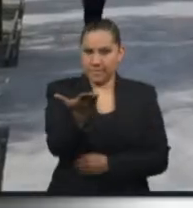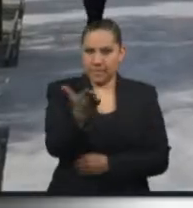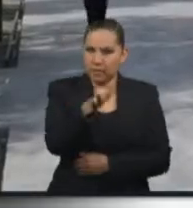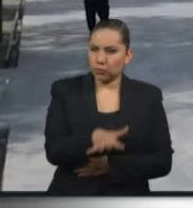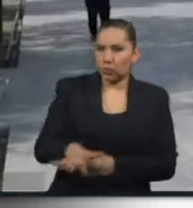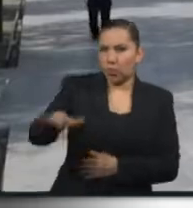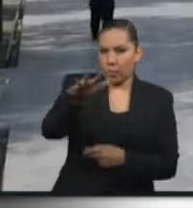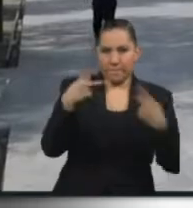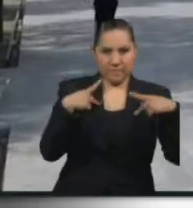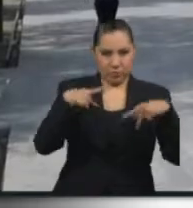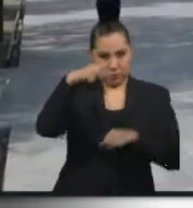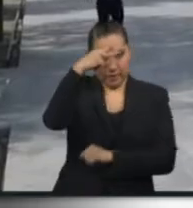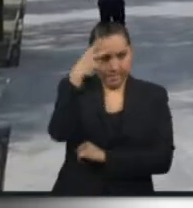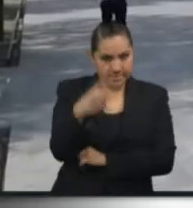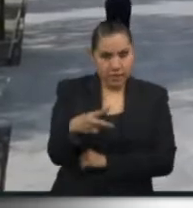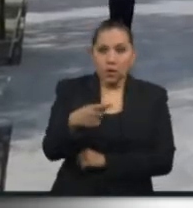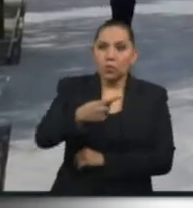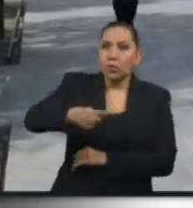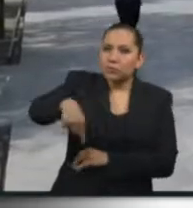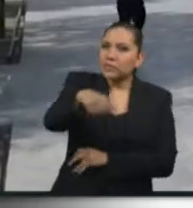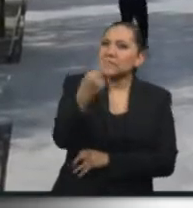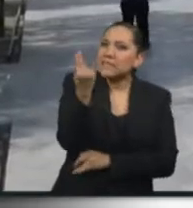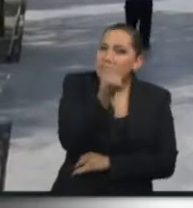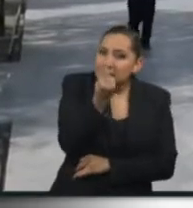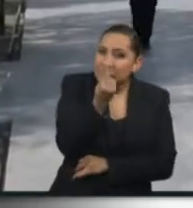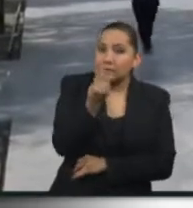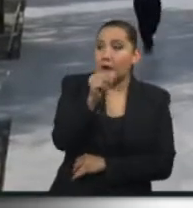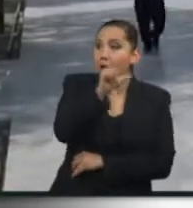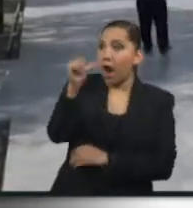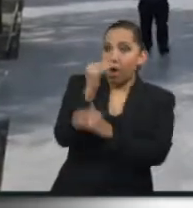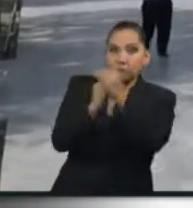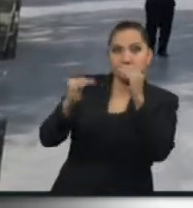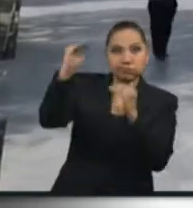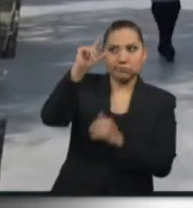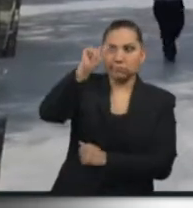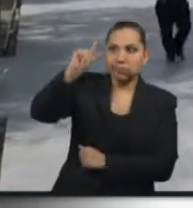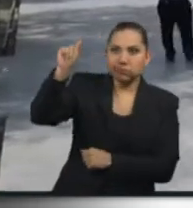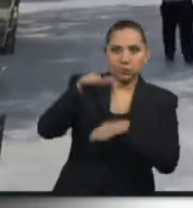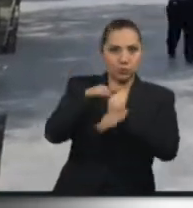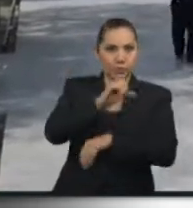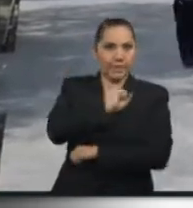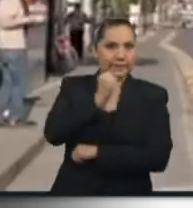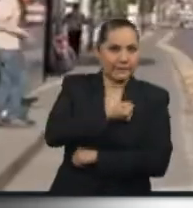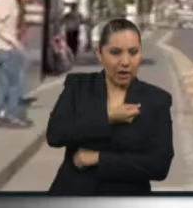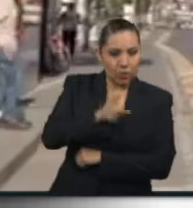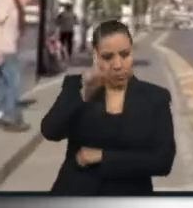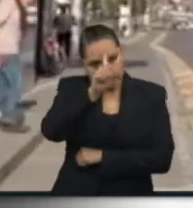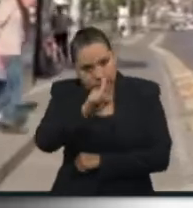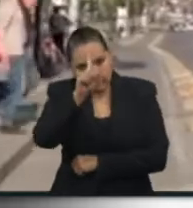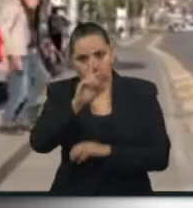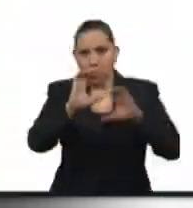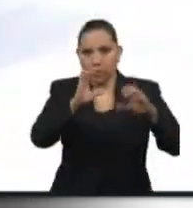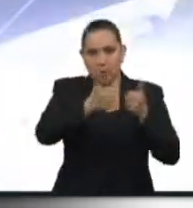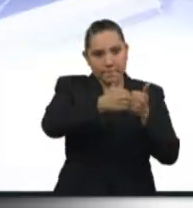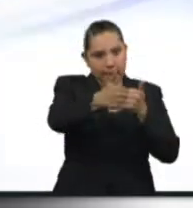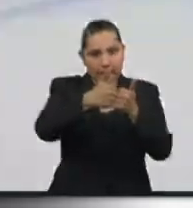mexicanos tener cuidado y cumplir con las recomendaciones de los especialistas y también la sana distancia.